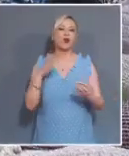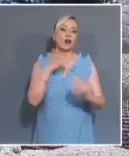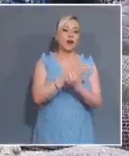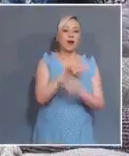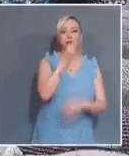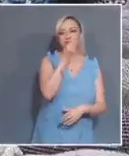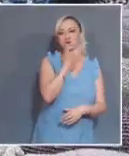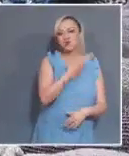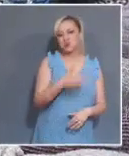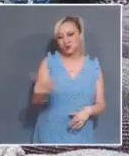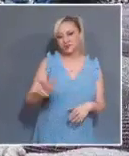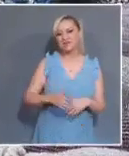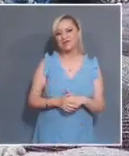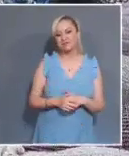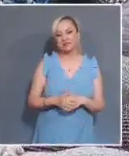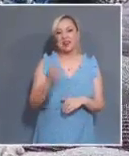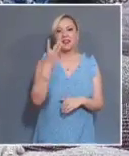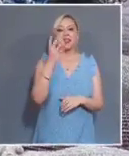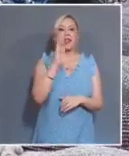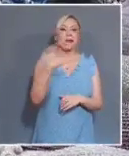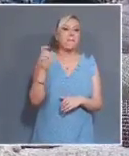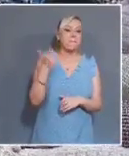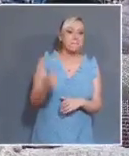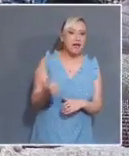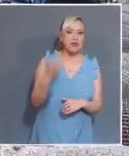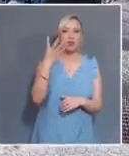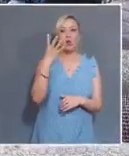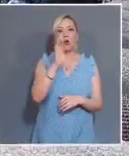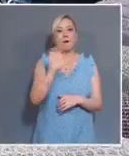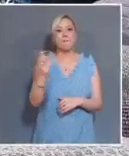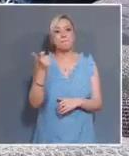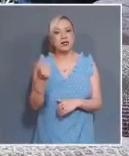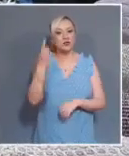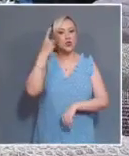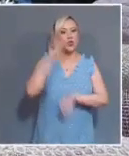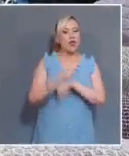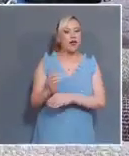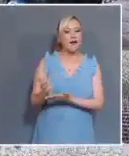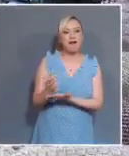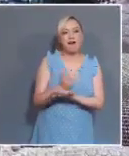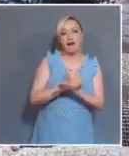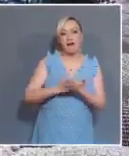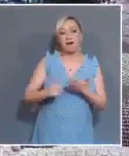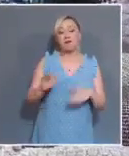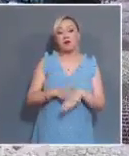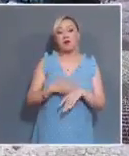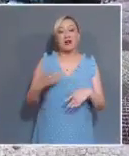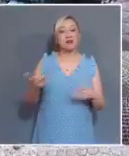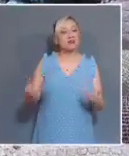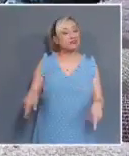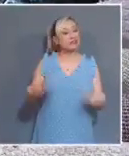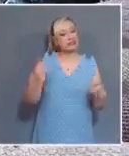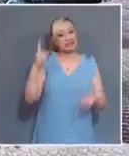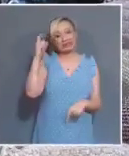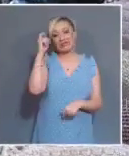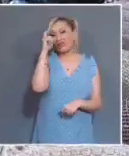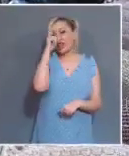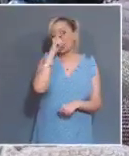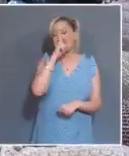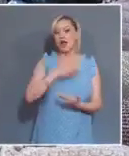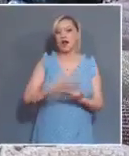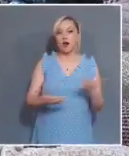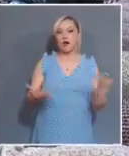que 300 pesos, que 400, por lo mismo, porque la venta está muy escasa y la gente prefiere irse